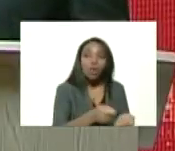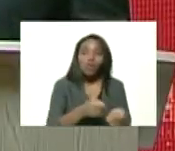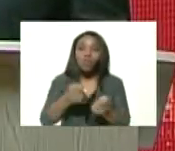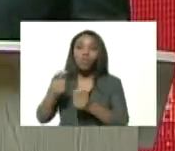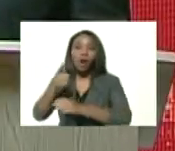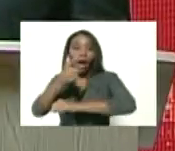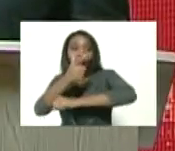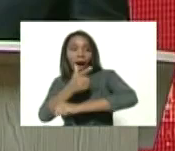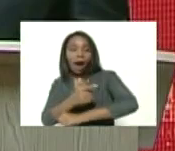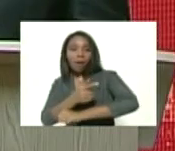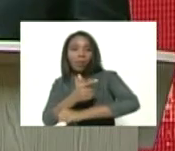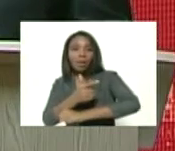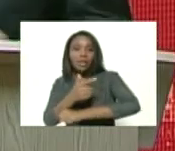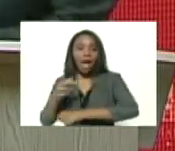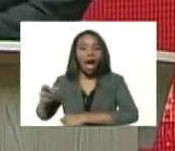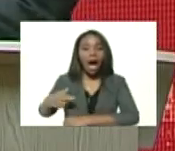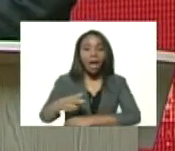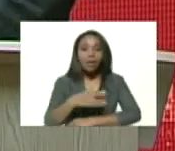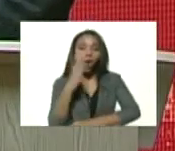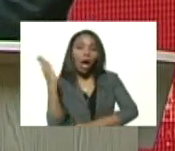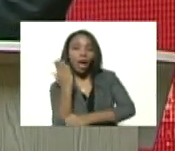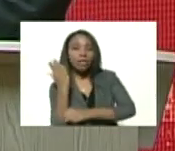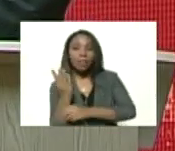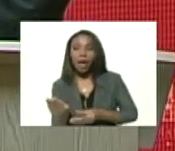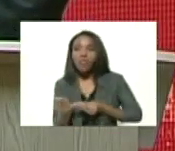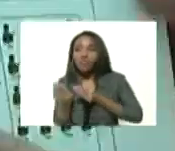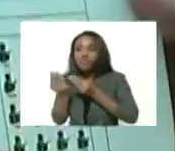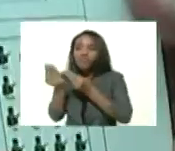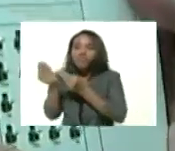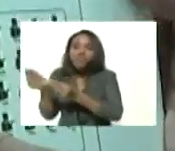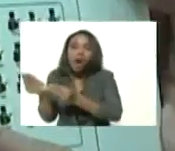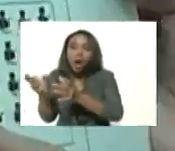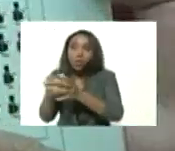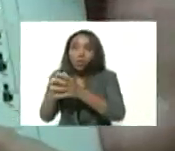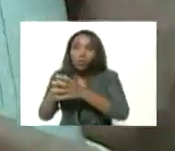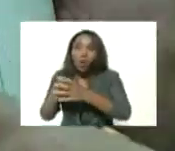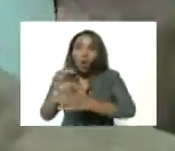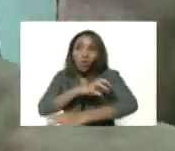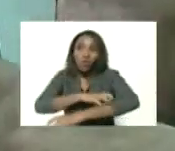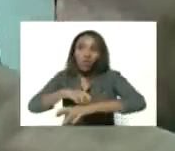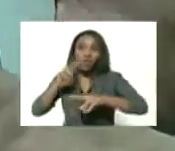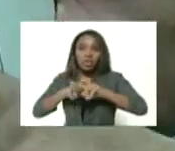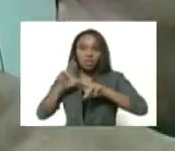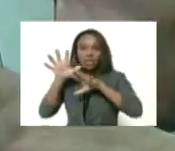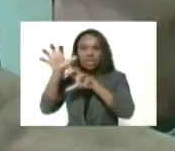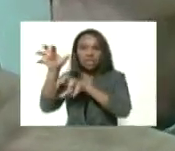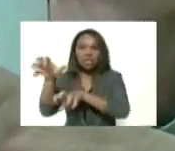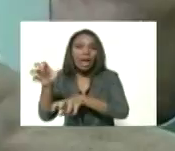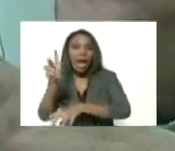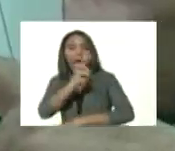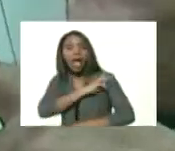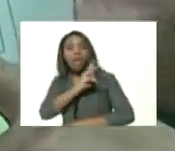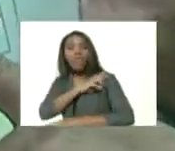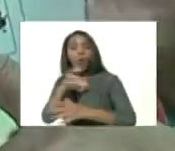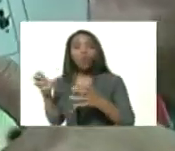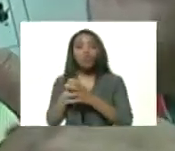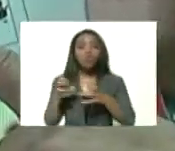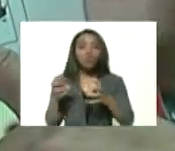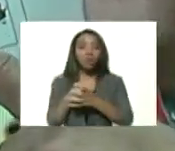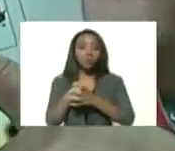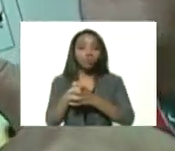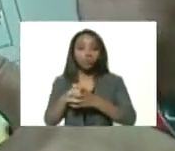a Río Hacha para entregárselas a alias Pantera, jefe del grupo de